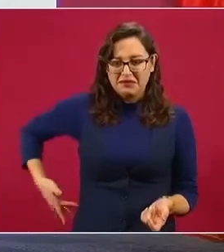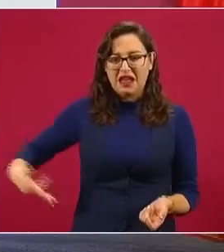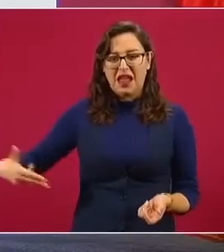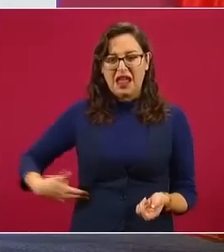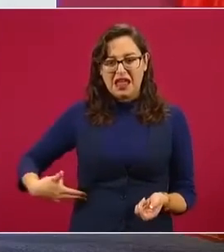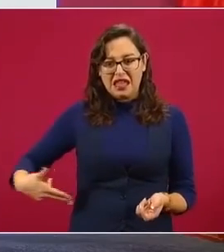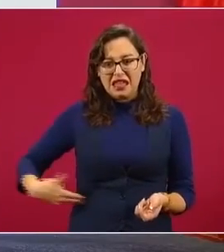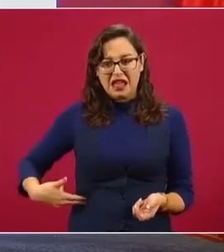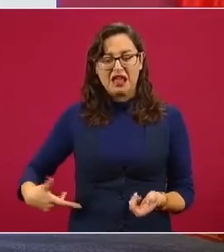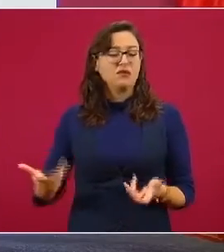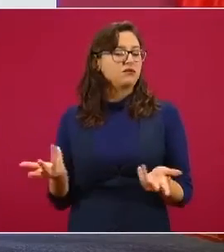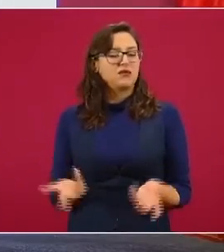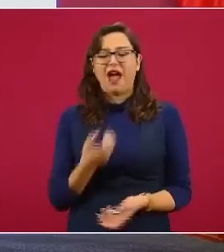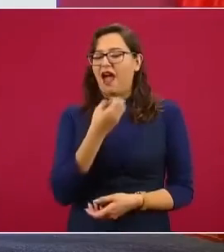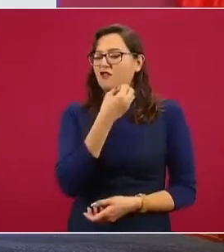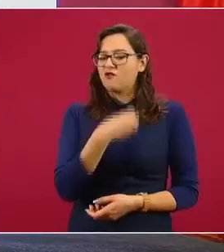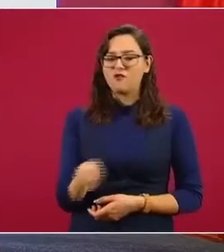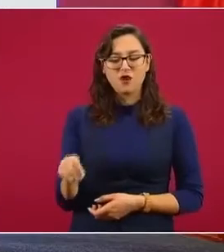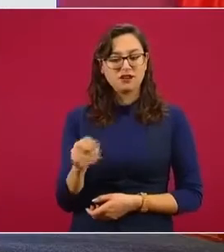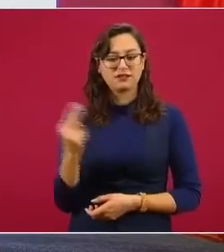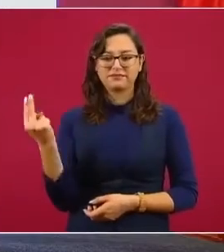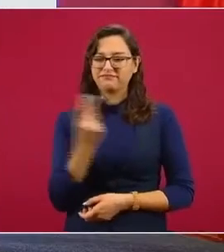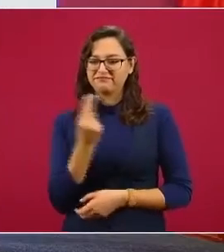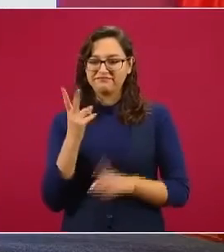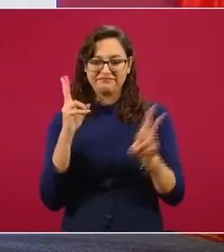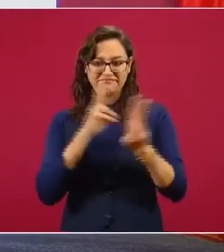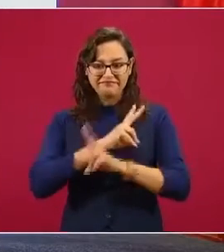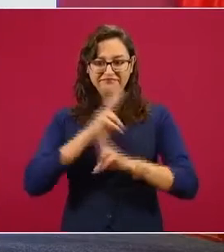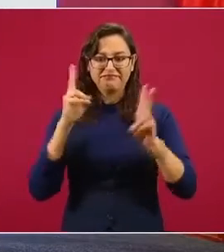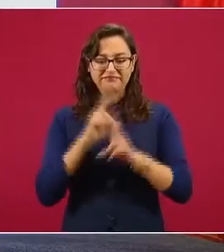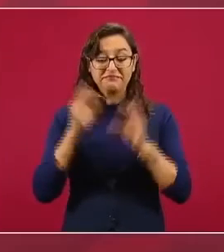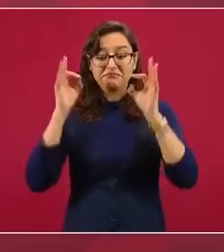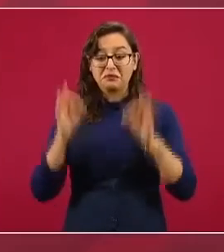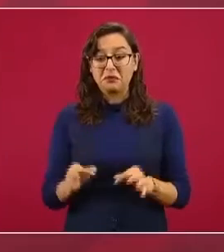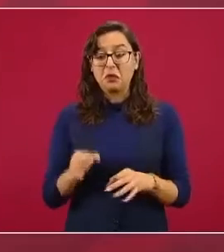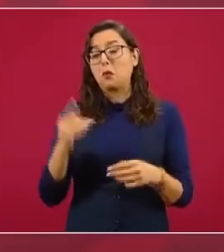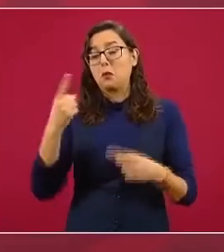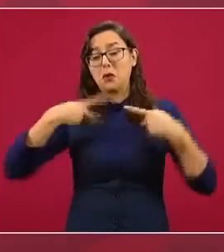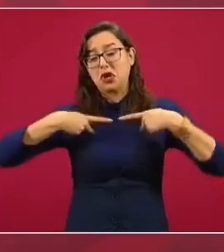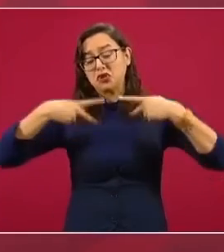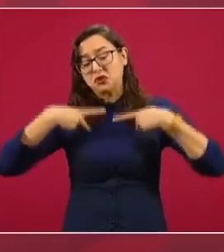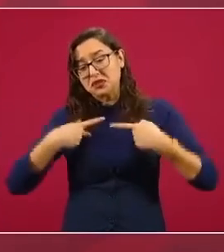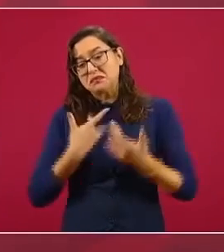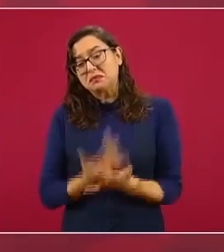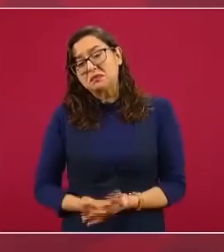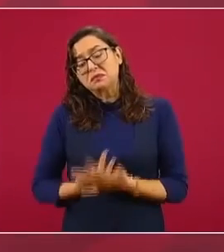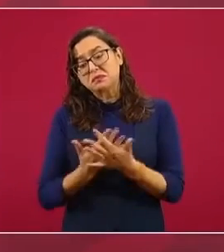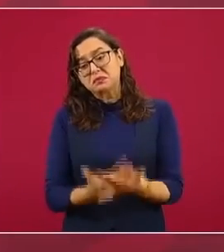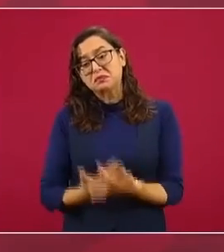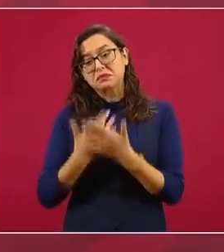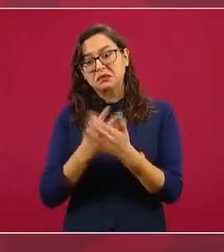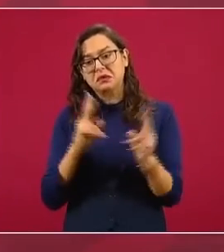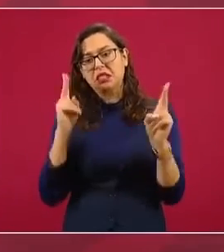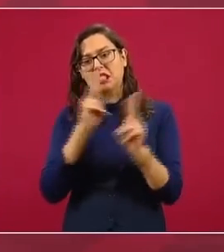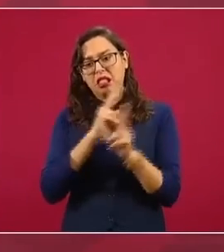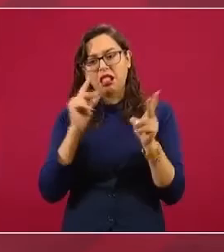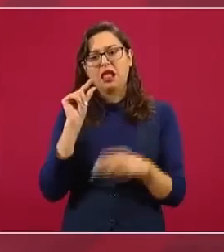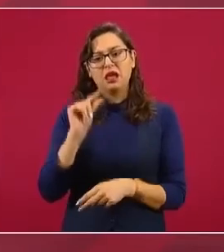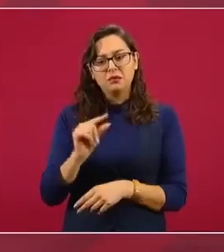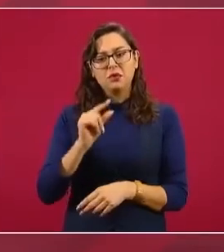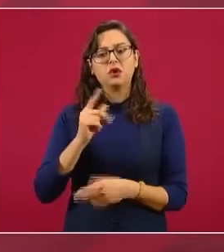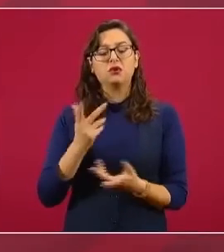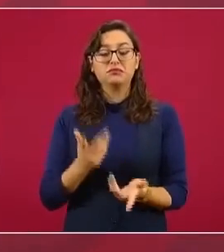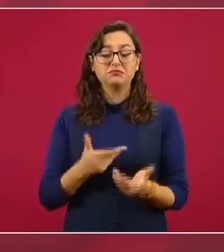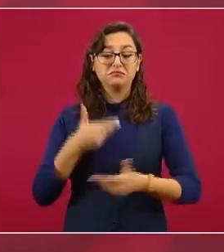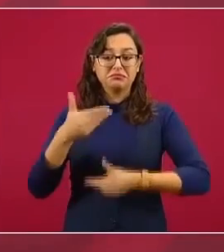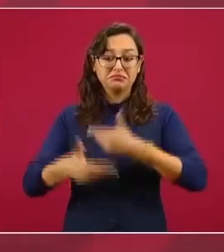hígado. Y si la persona ha estado varios días sin una oxigenación adecuada, lo que puede ocurrir es que